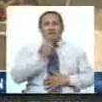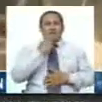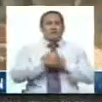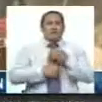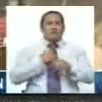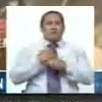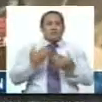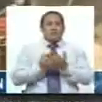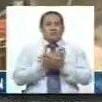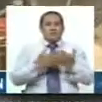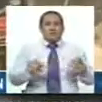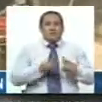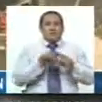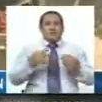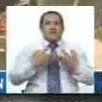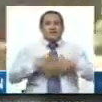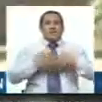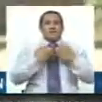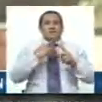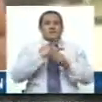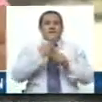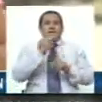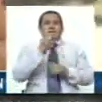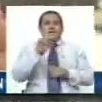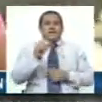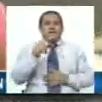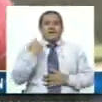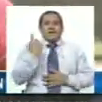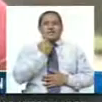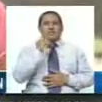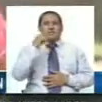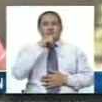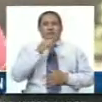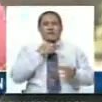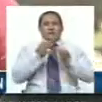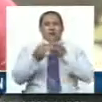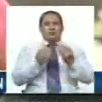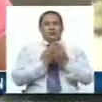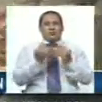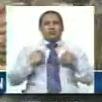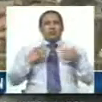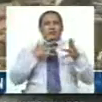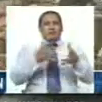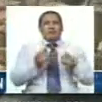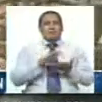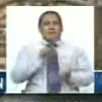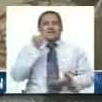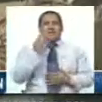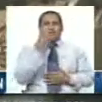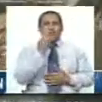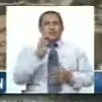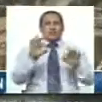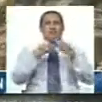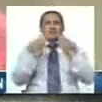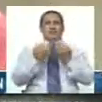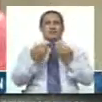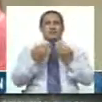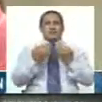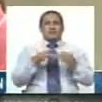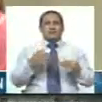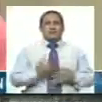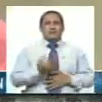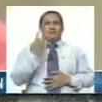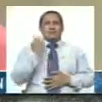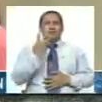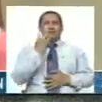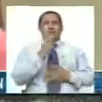empresa responde al nombre de Ladrillera Car. La gerenta general se defendió así de las quejas de las más de 40 familias afectadas. Hace